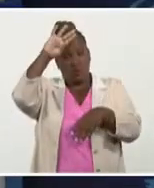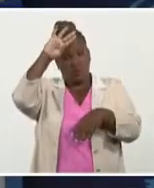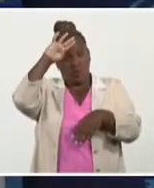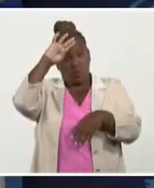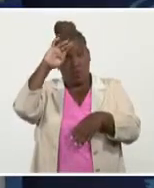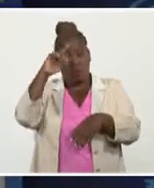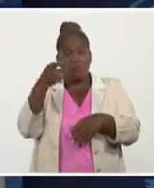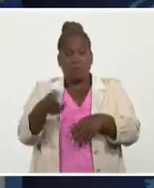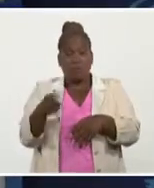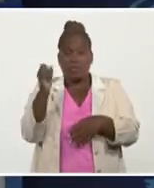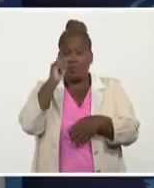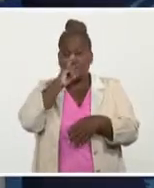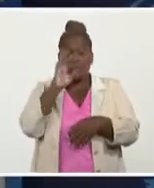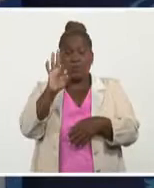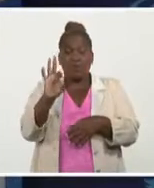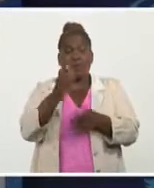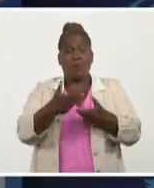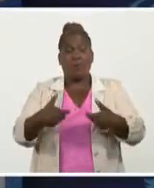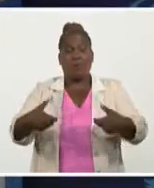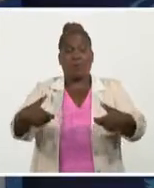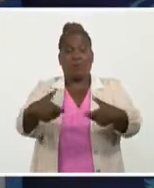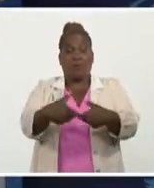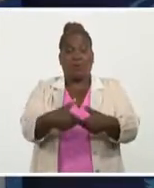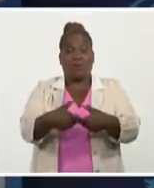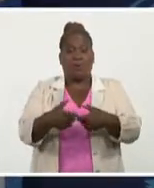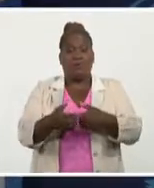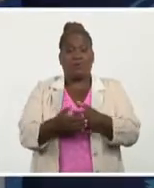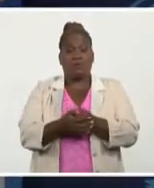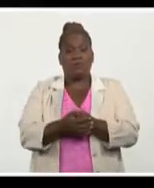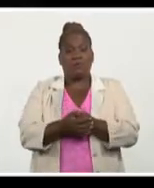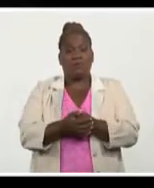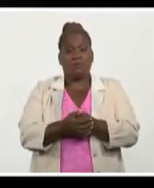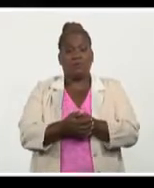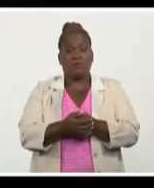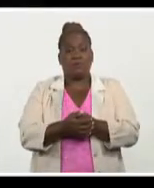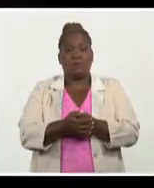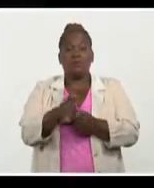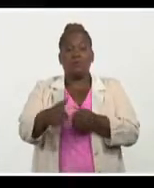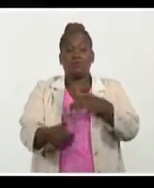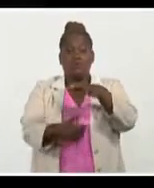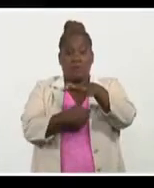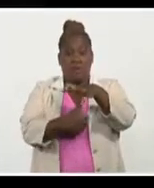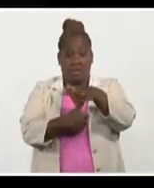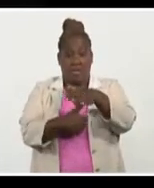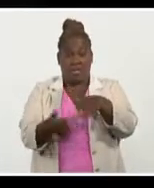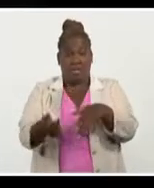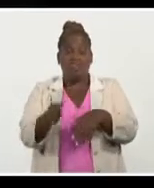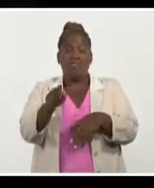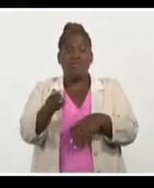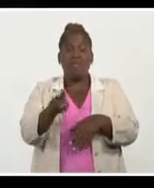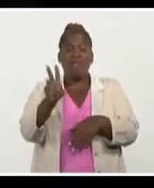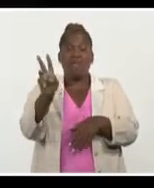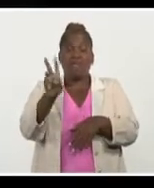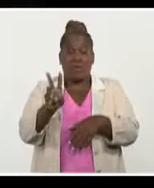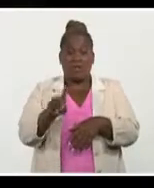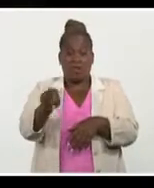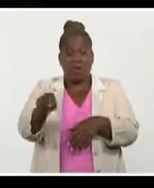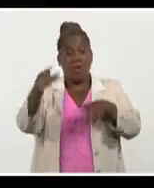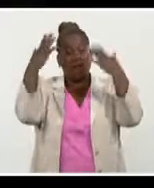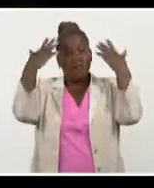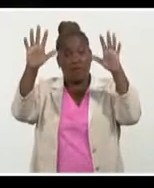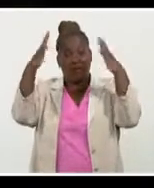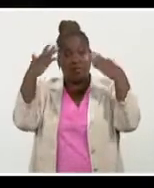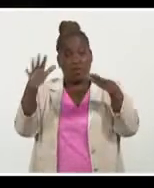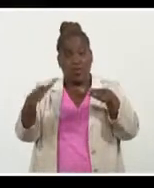del recién finalizado octavo Congreso del Partido Comunista de Cuba. El presidente de Venezuela, Nicolás Maduro, felicitó a su homólogo